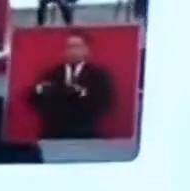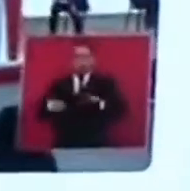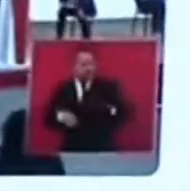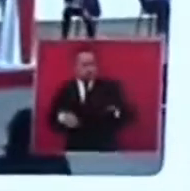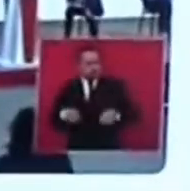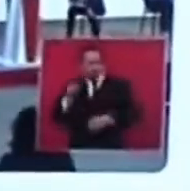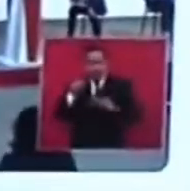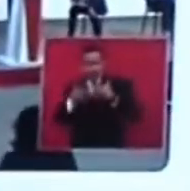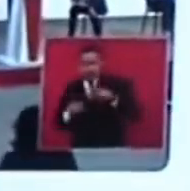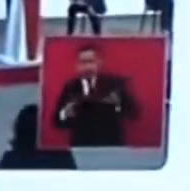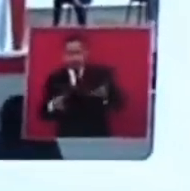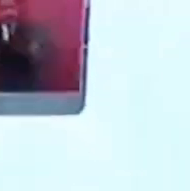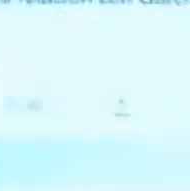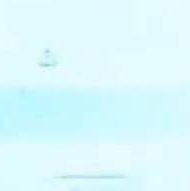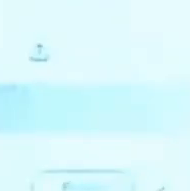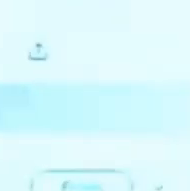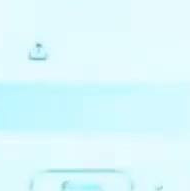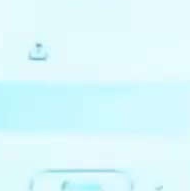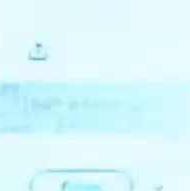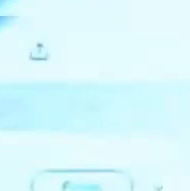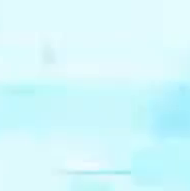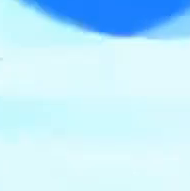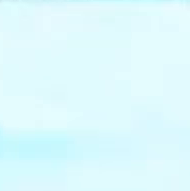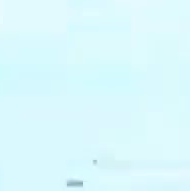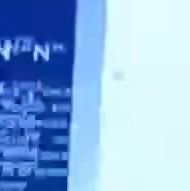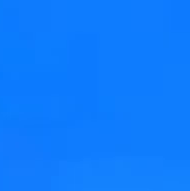a penales de máxima seguridad